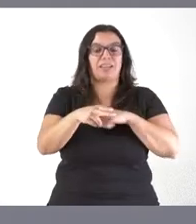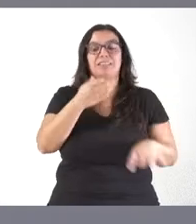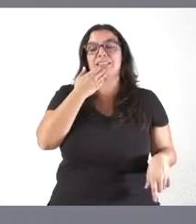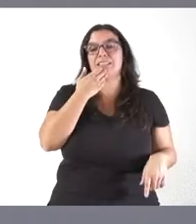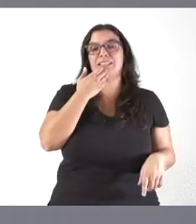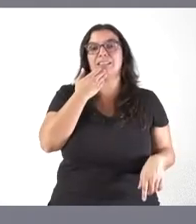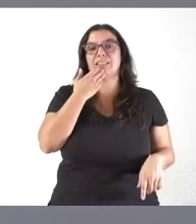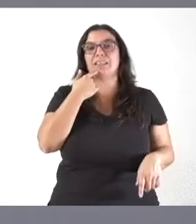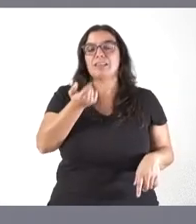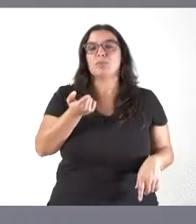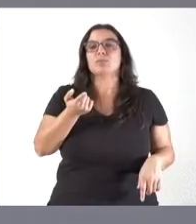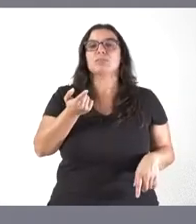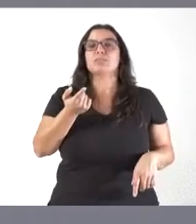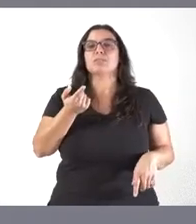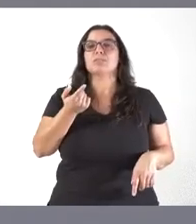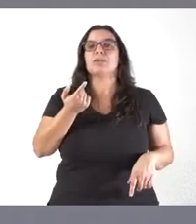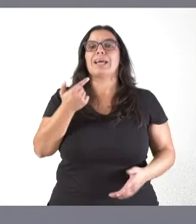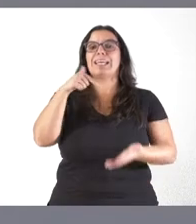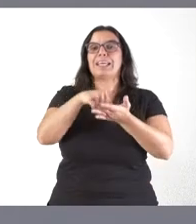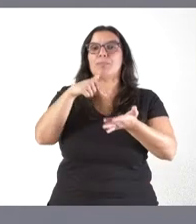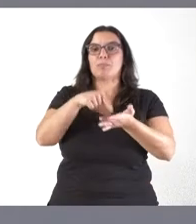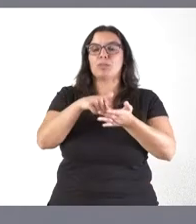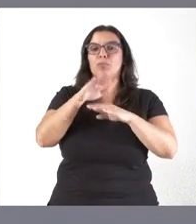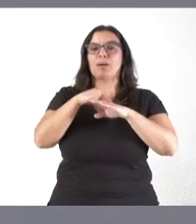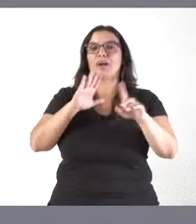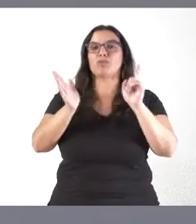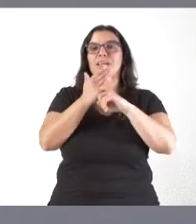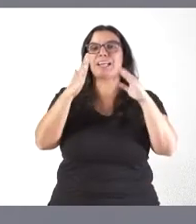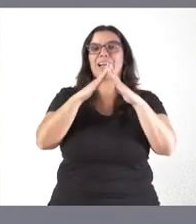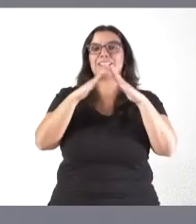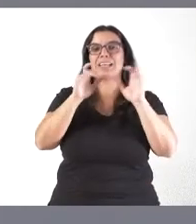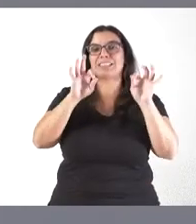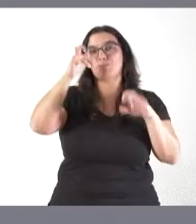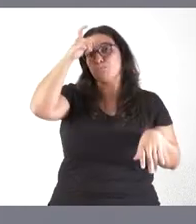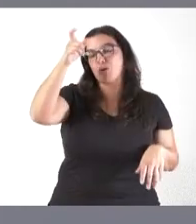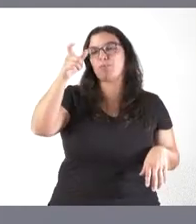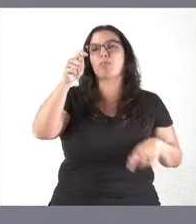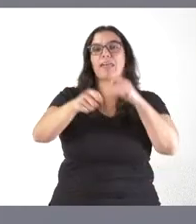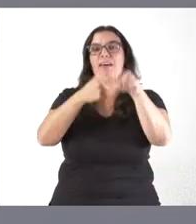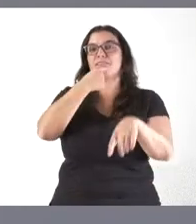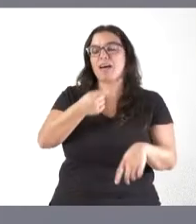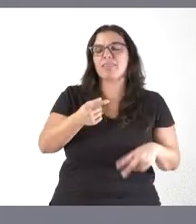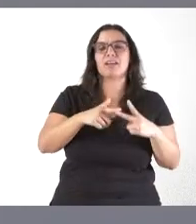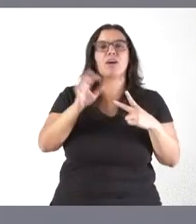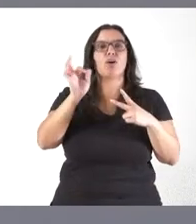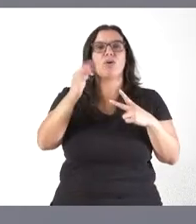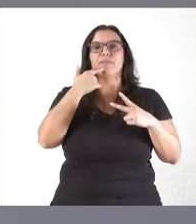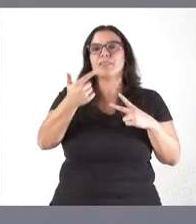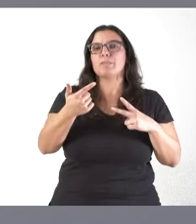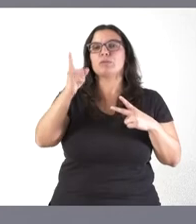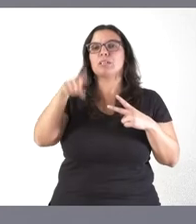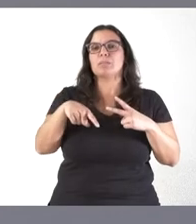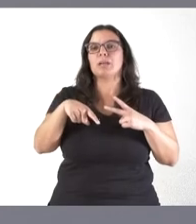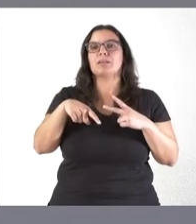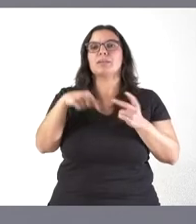que mejoraremos el tratamiento fiscal del acceso a la vivienda en el mundo rural cuando estamos diciendo que mejoraremos las bonificaciones y